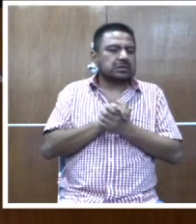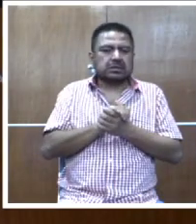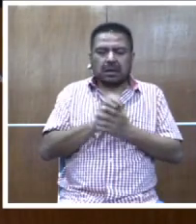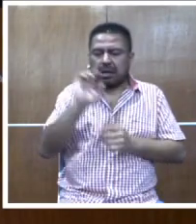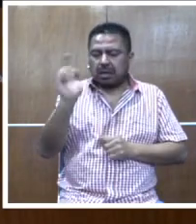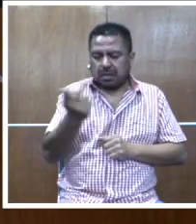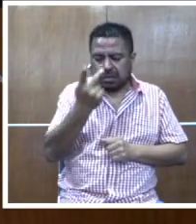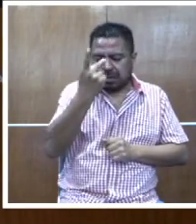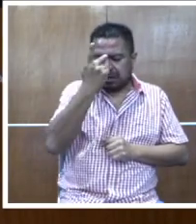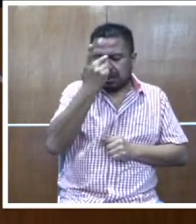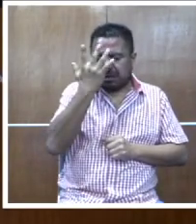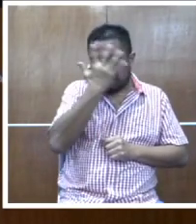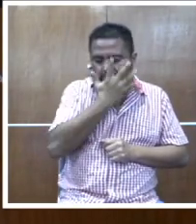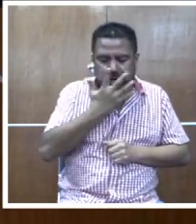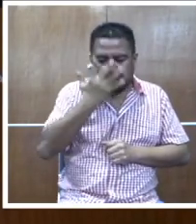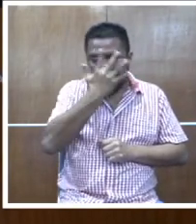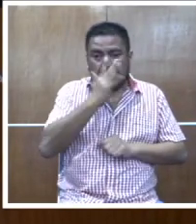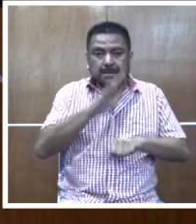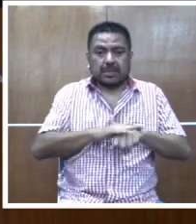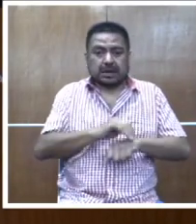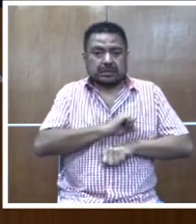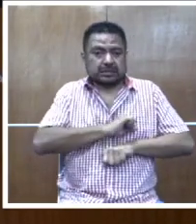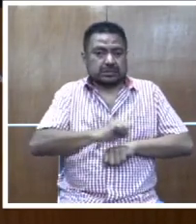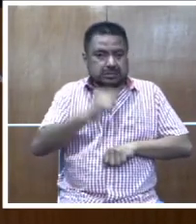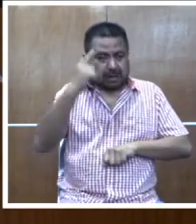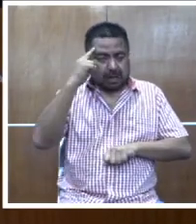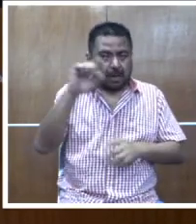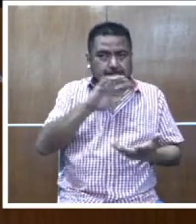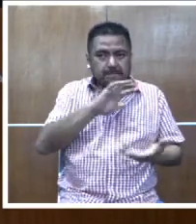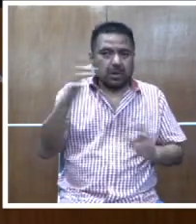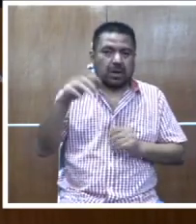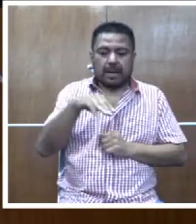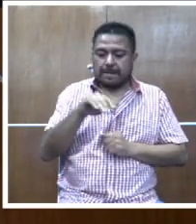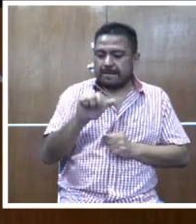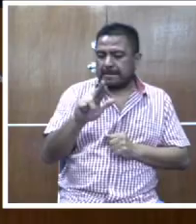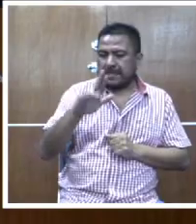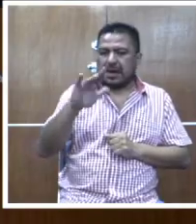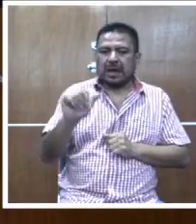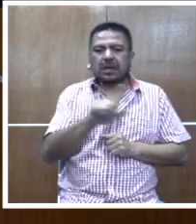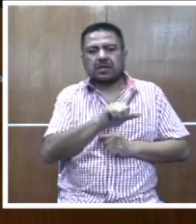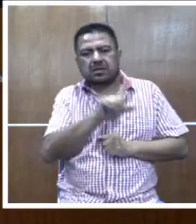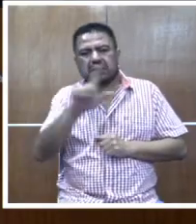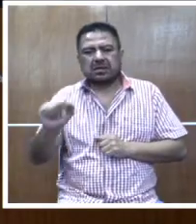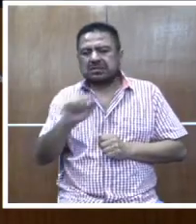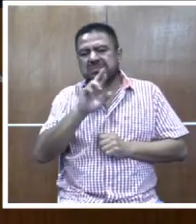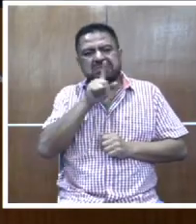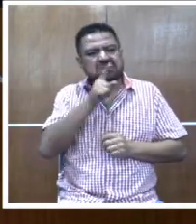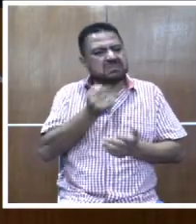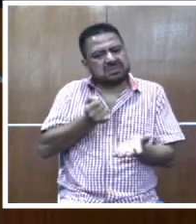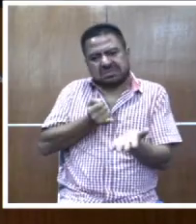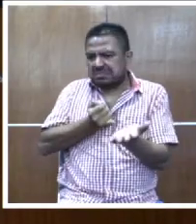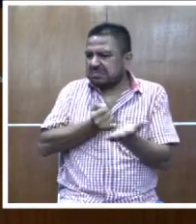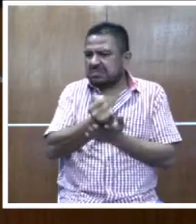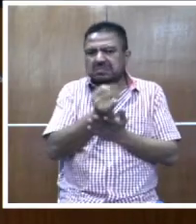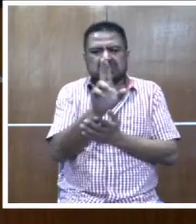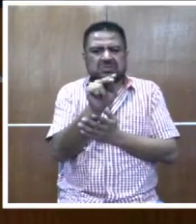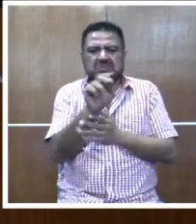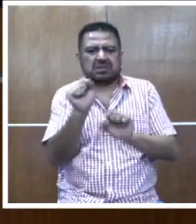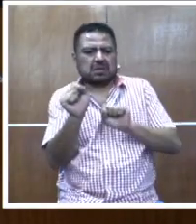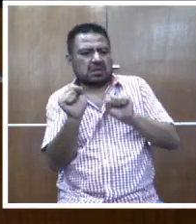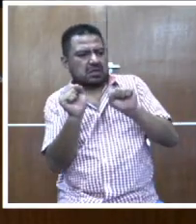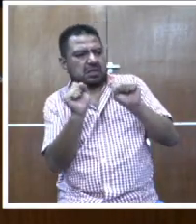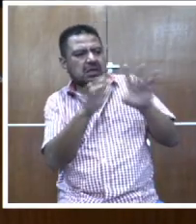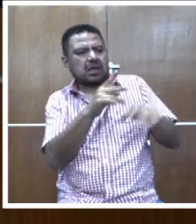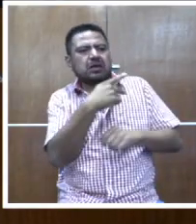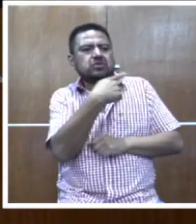alcoholizado y muy violento. María N. tomó la decisión de no dejárselo a